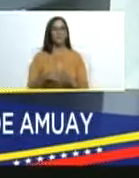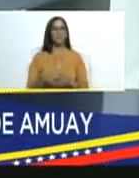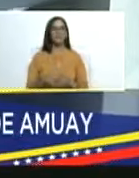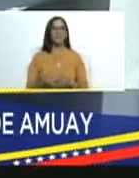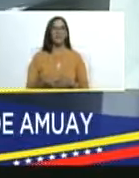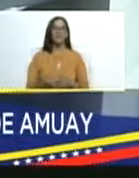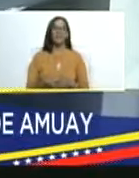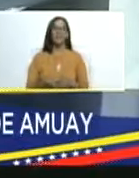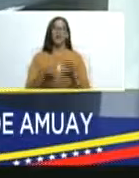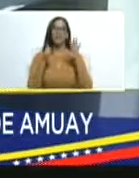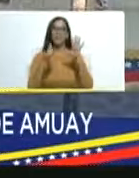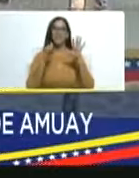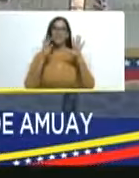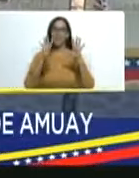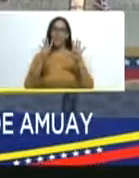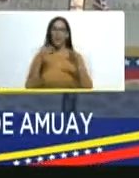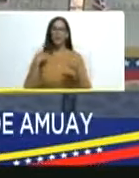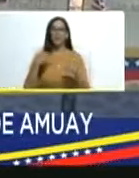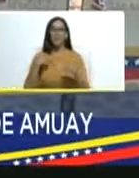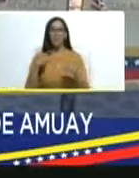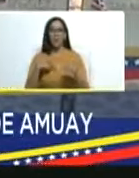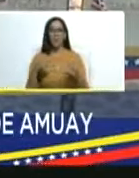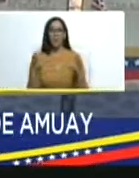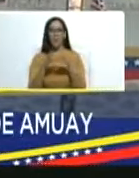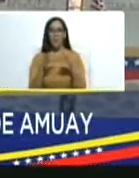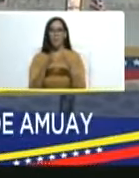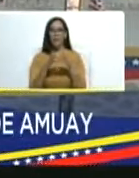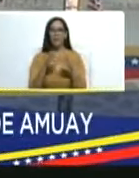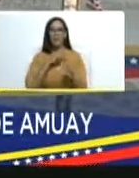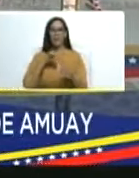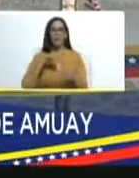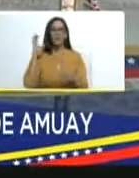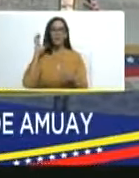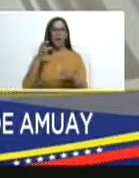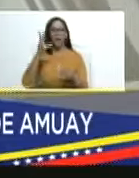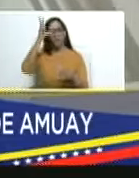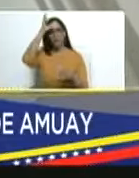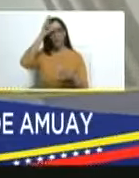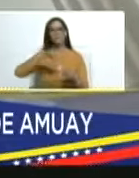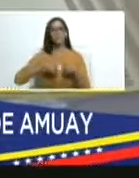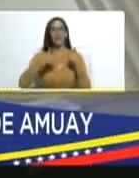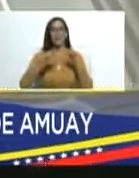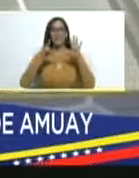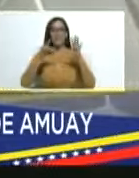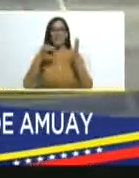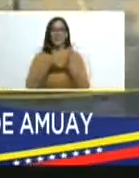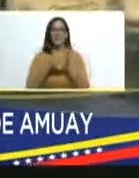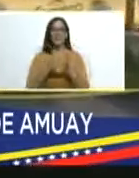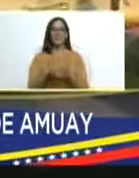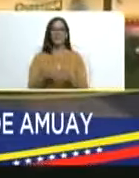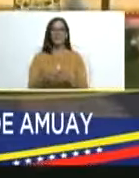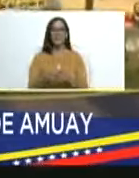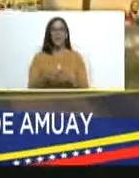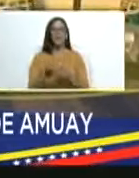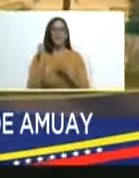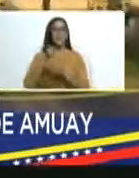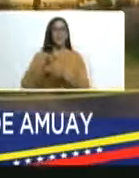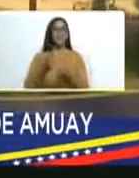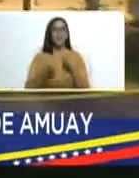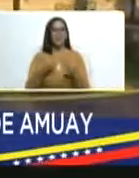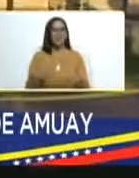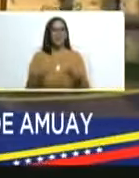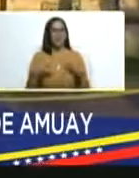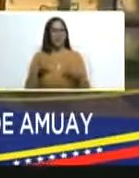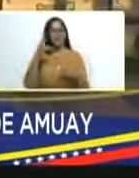de los 69 que tenemos compa en nuestro estado Falcón. Más de 7.000 pescadores que hacen vida en el estado